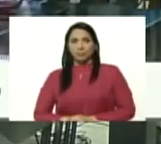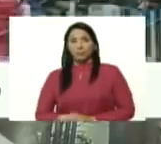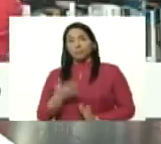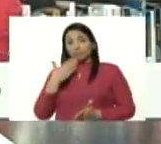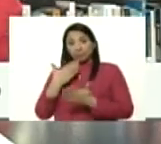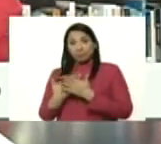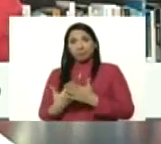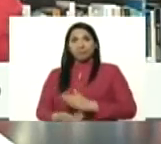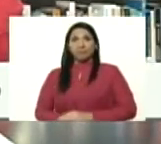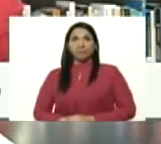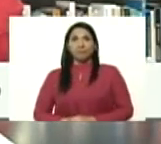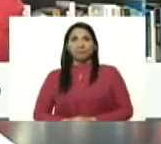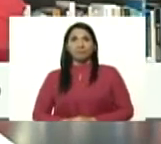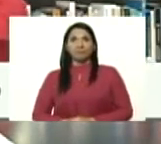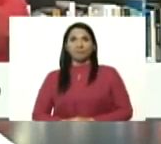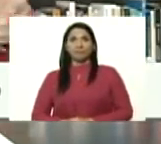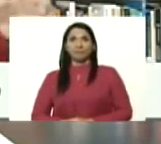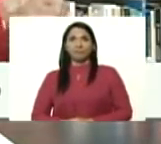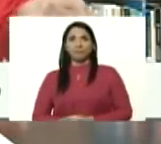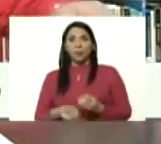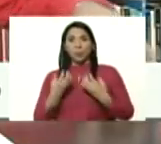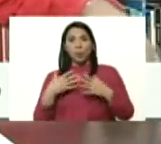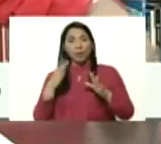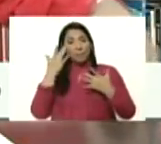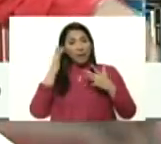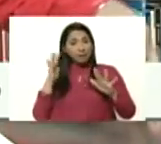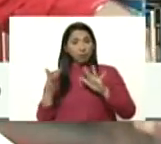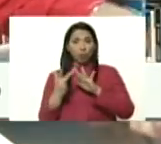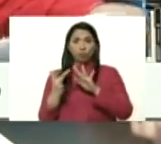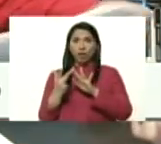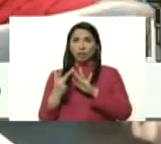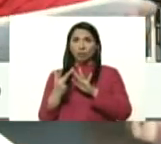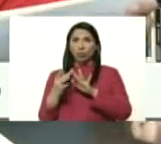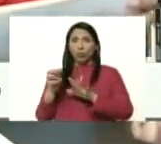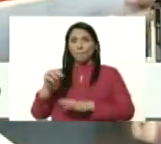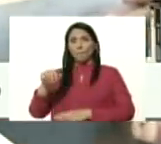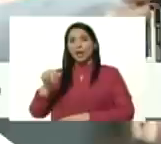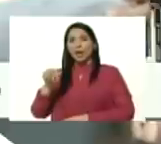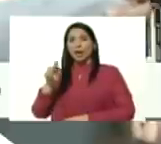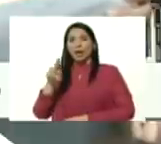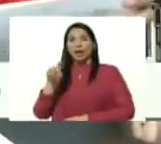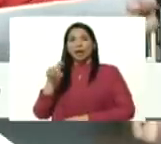Gracias, gracias. Bueno, parece que tenemos el contacto con Martín.